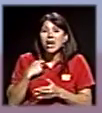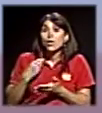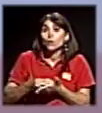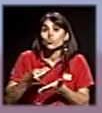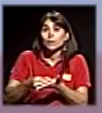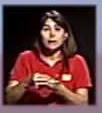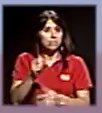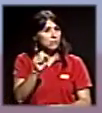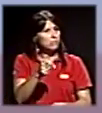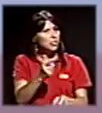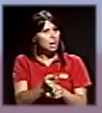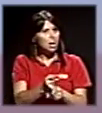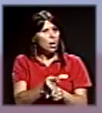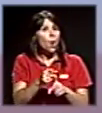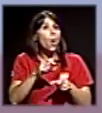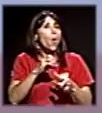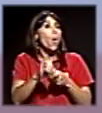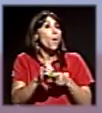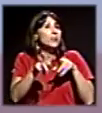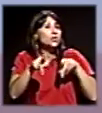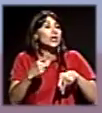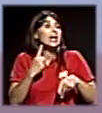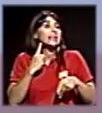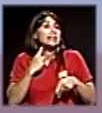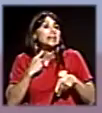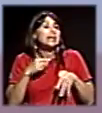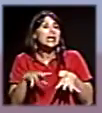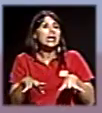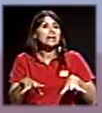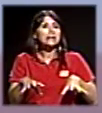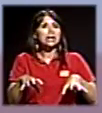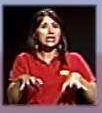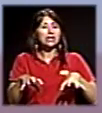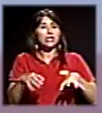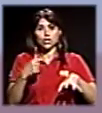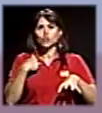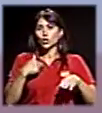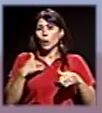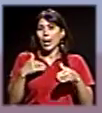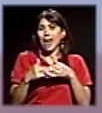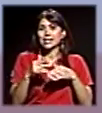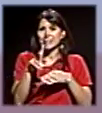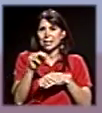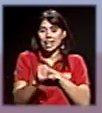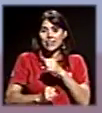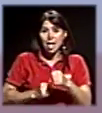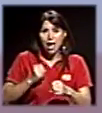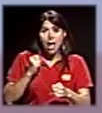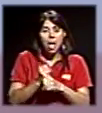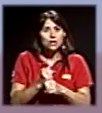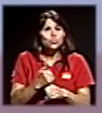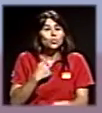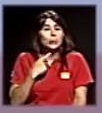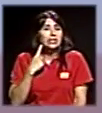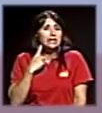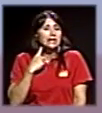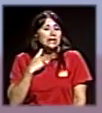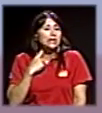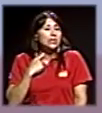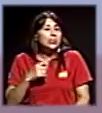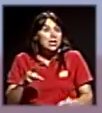el estrés la adicción el estrés la adicción Yo viví casi 30 años con una adicción terrible a la